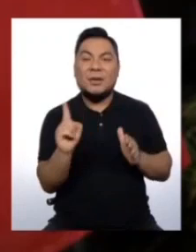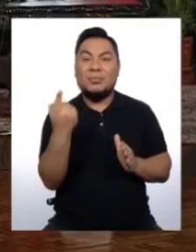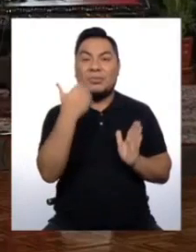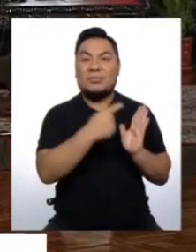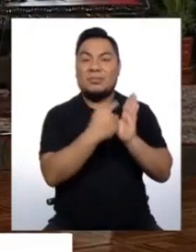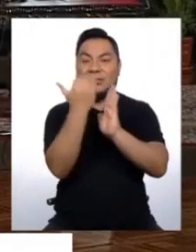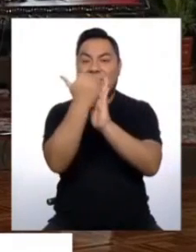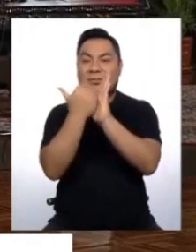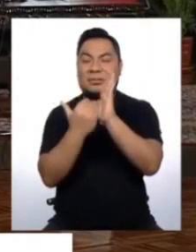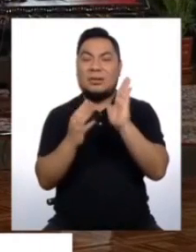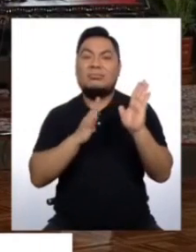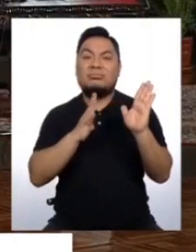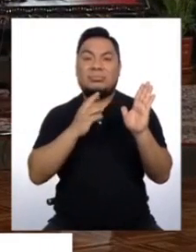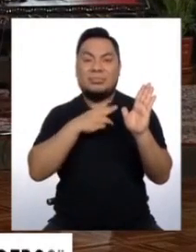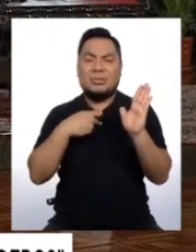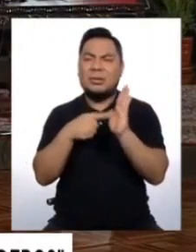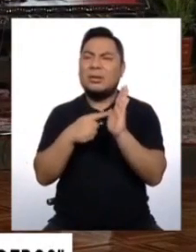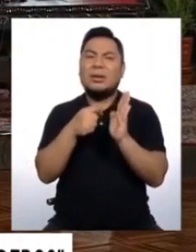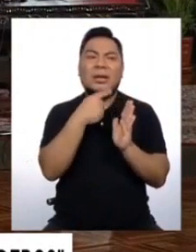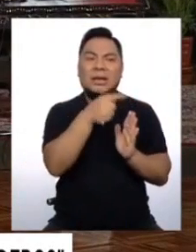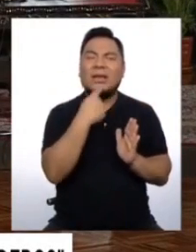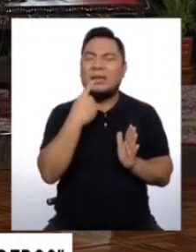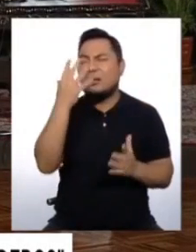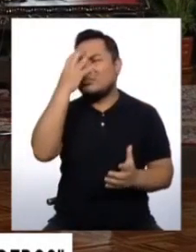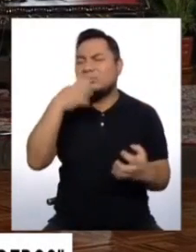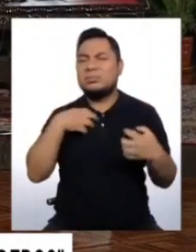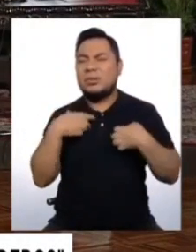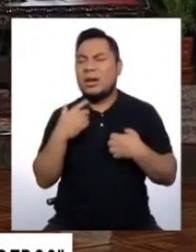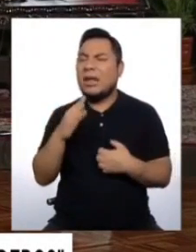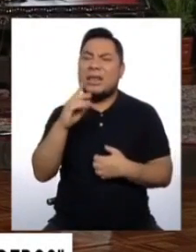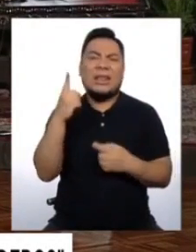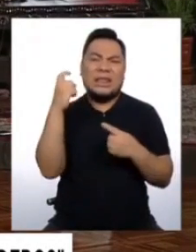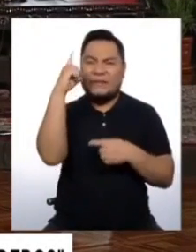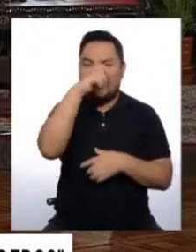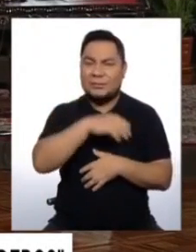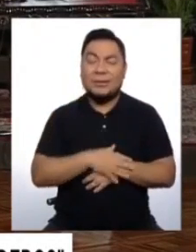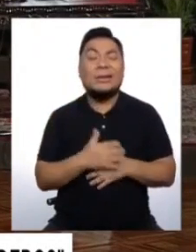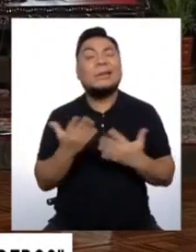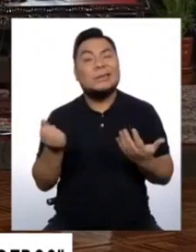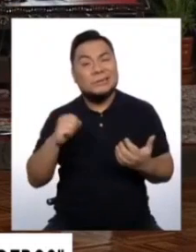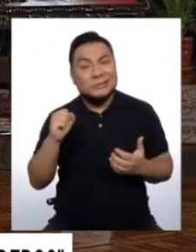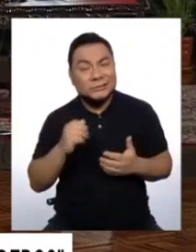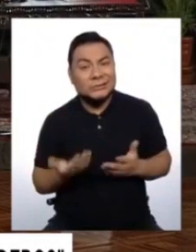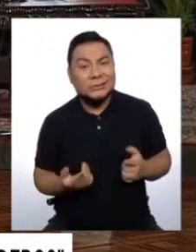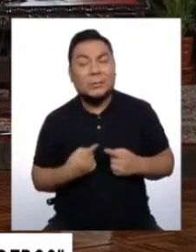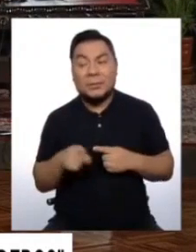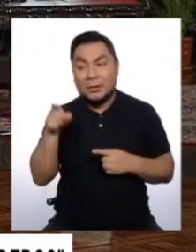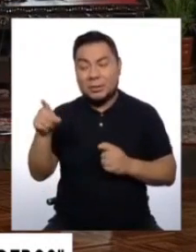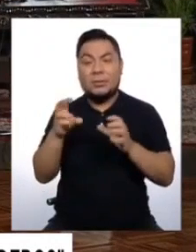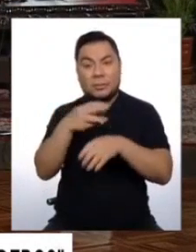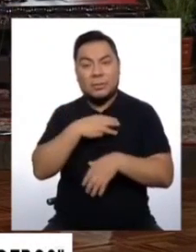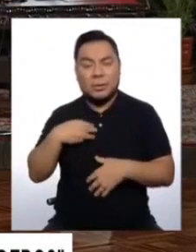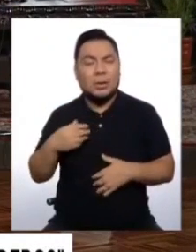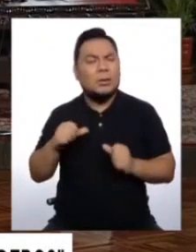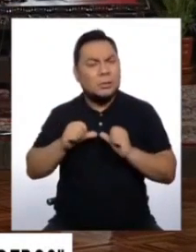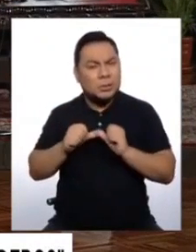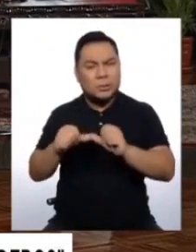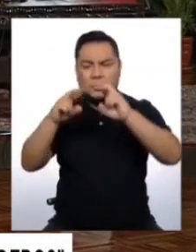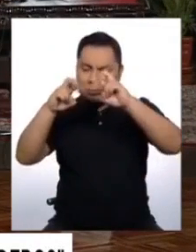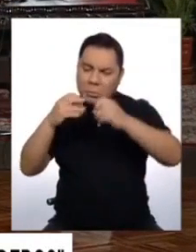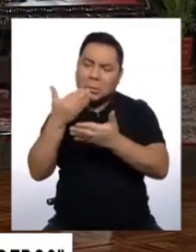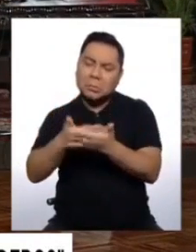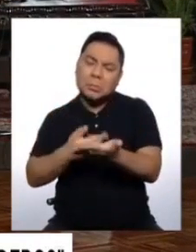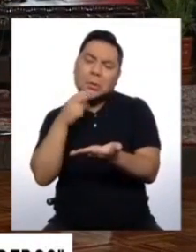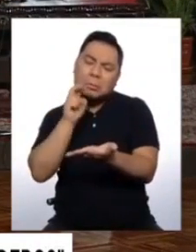equipo profesional de los ministerios están en constante evaluación para agilizarlos y